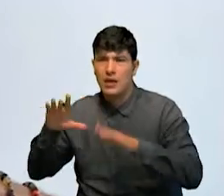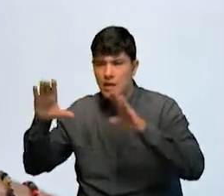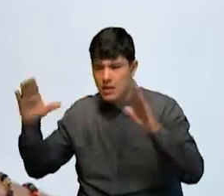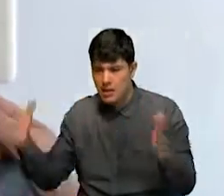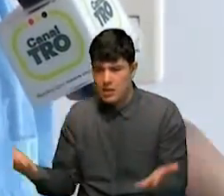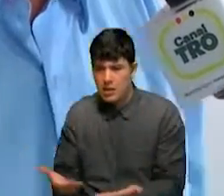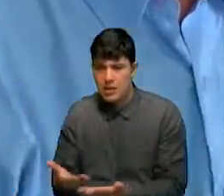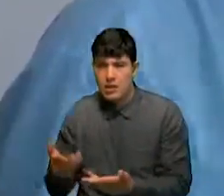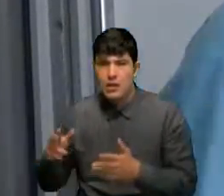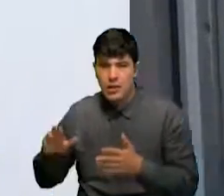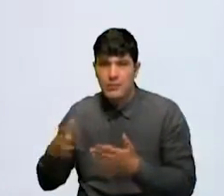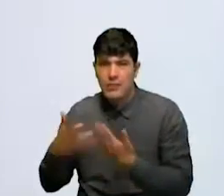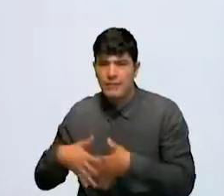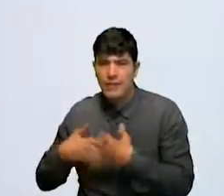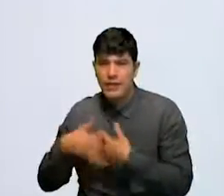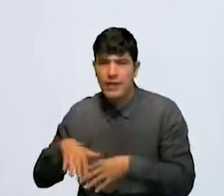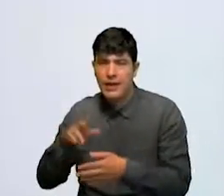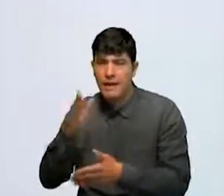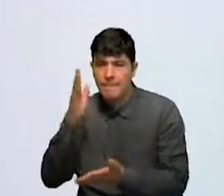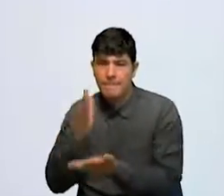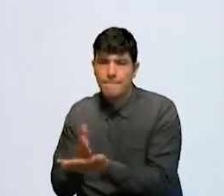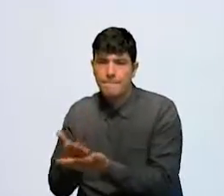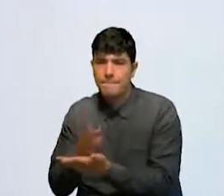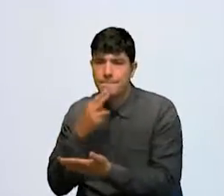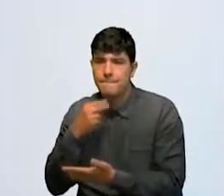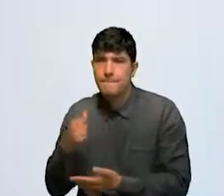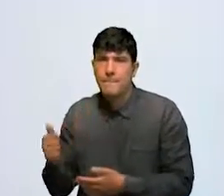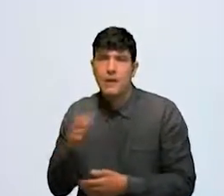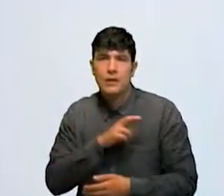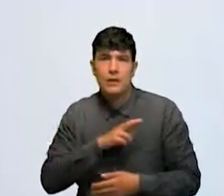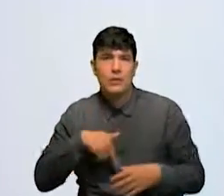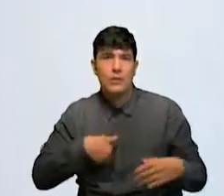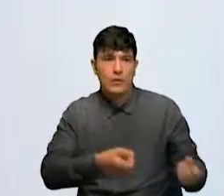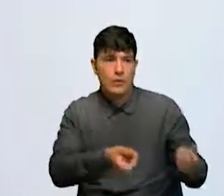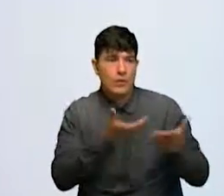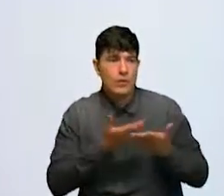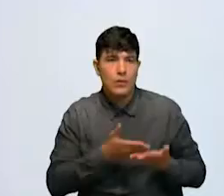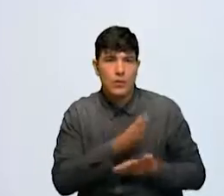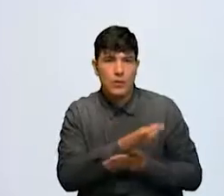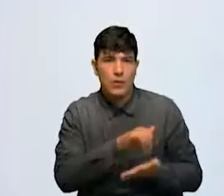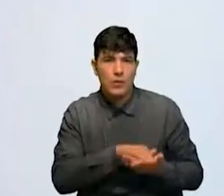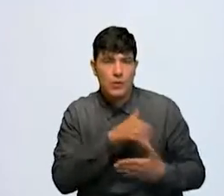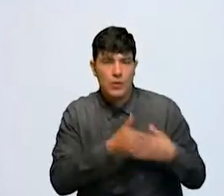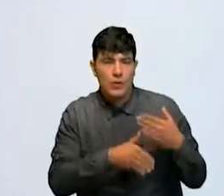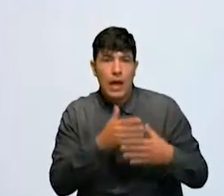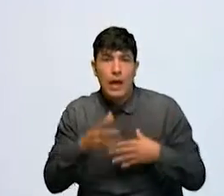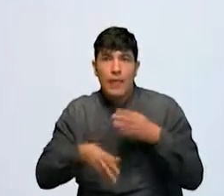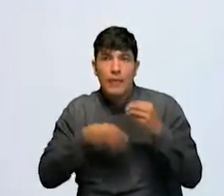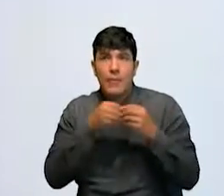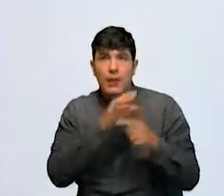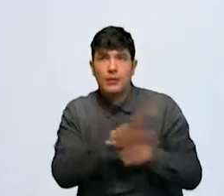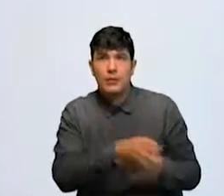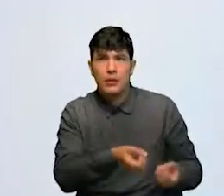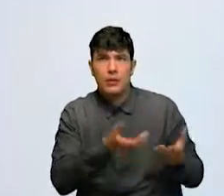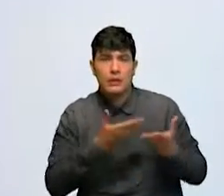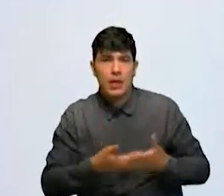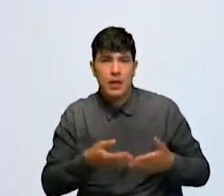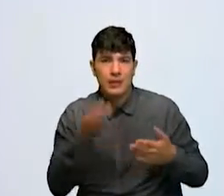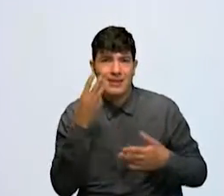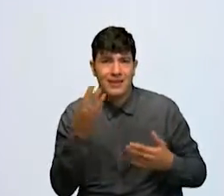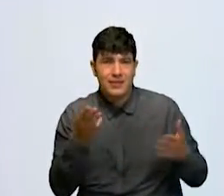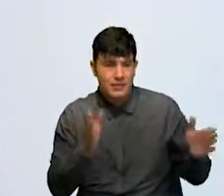equipos para procesar panela. Nosotros recibimos, fue un pasteurizador lento y recibimos